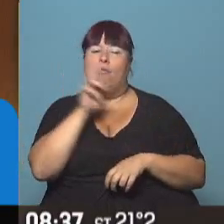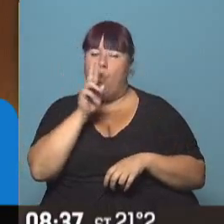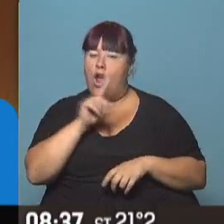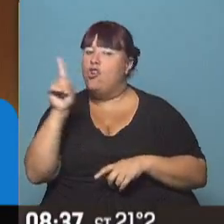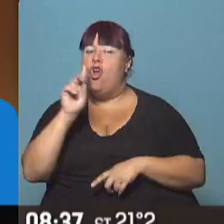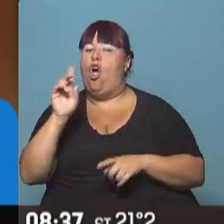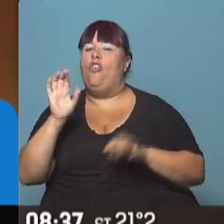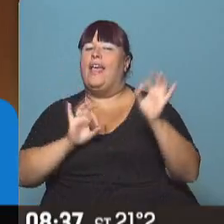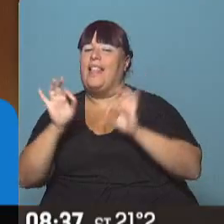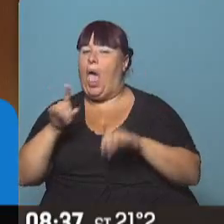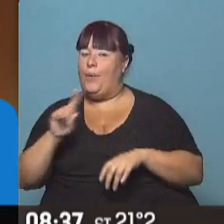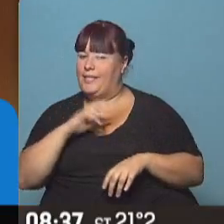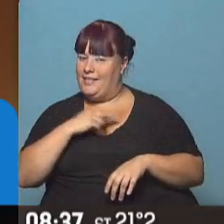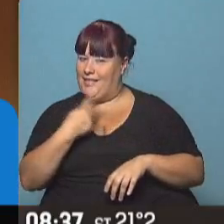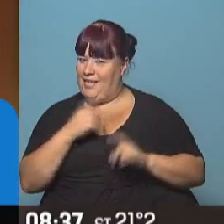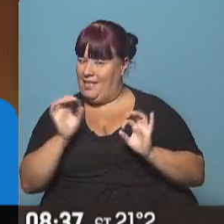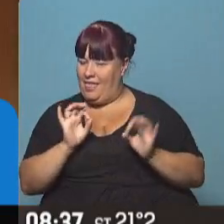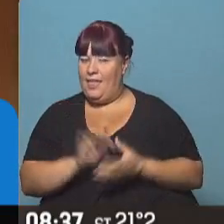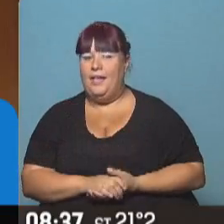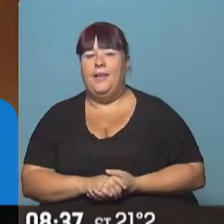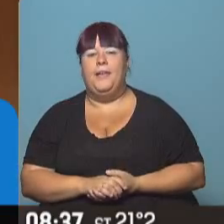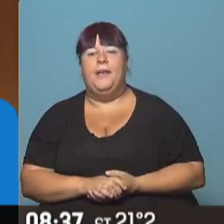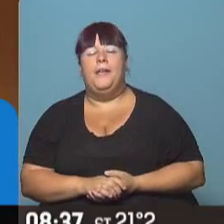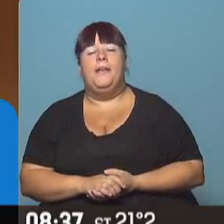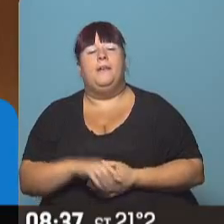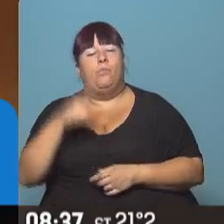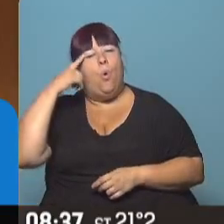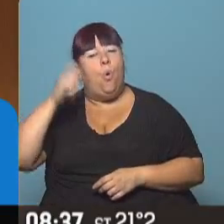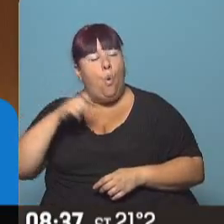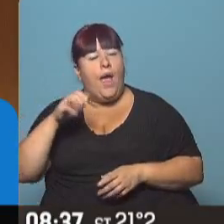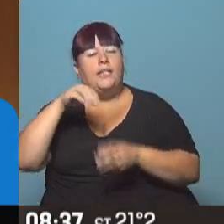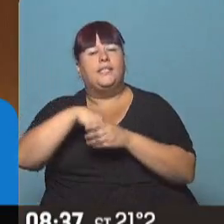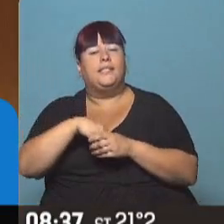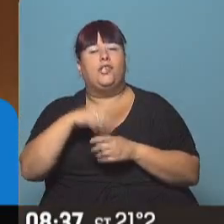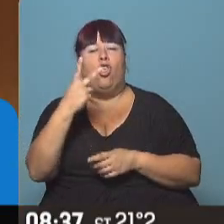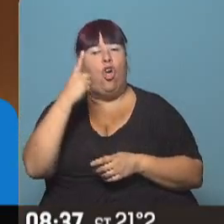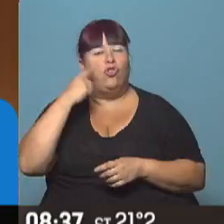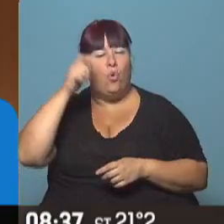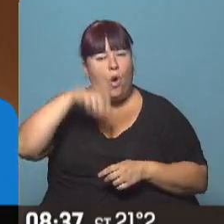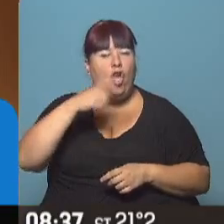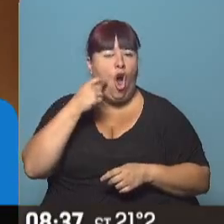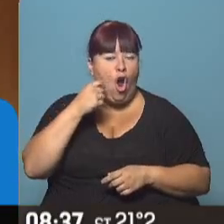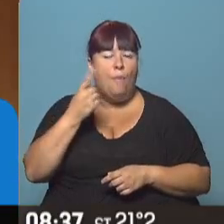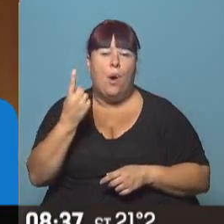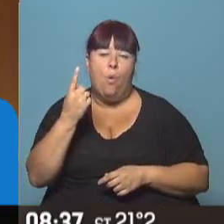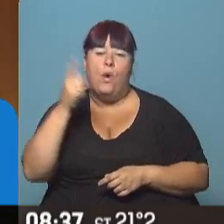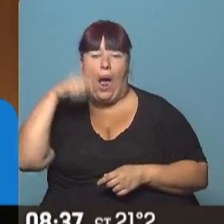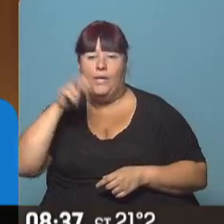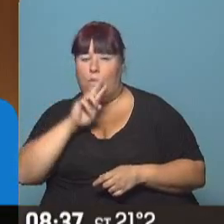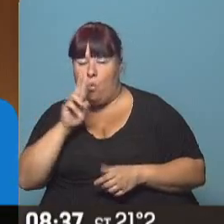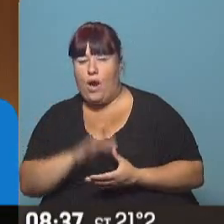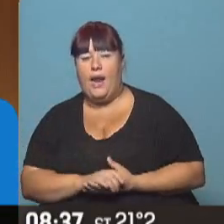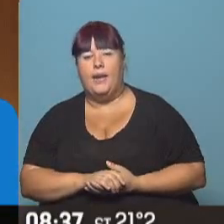no en casos concretos de travesticidios. Es un tribunal compuesto por 2 jueces varones y una